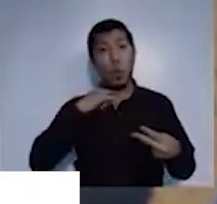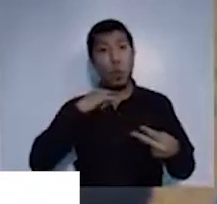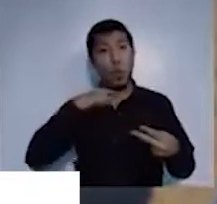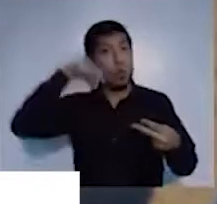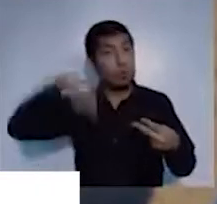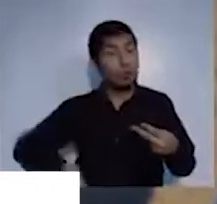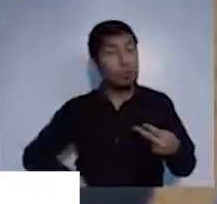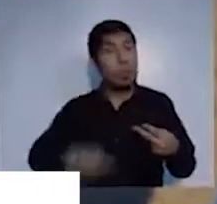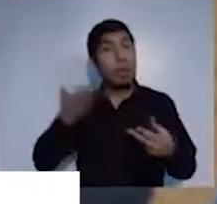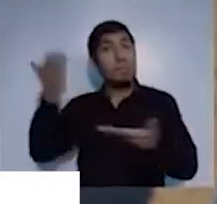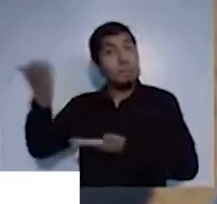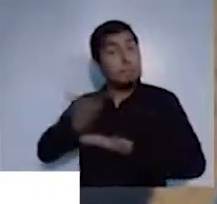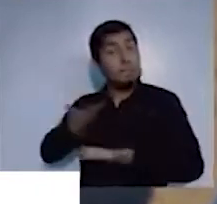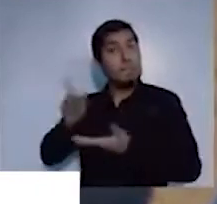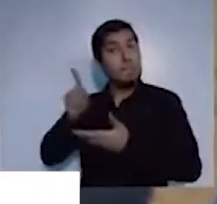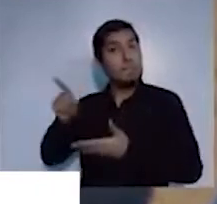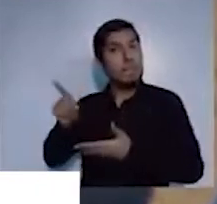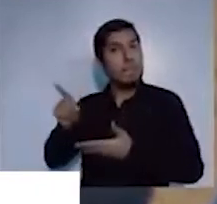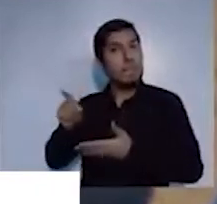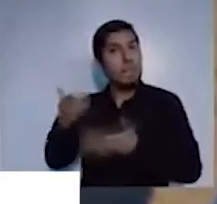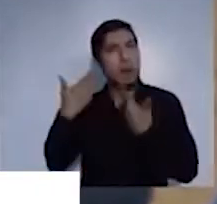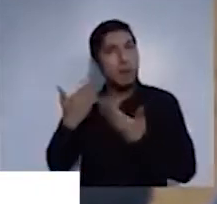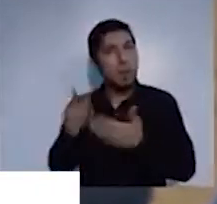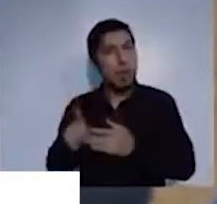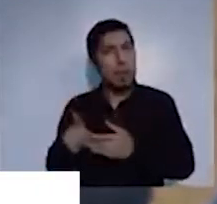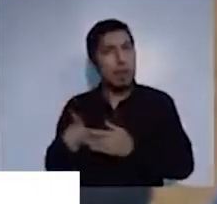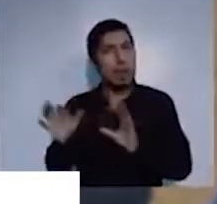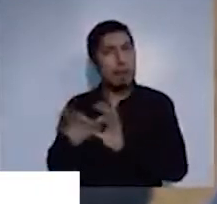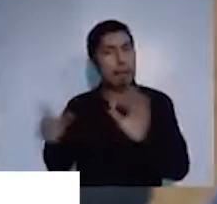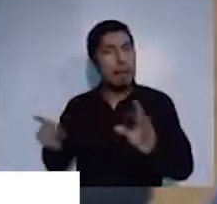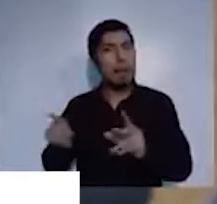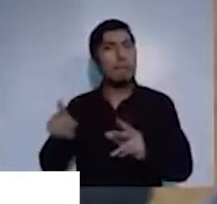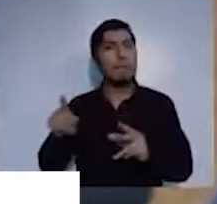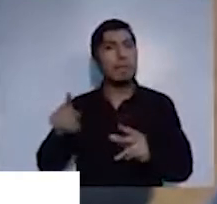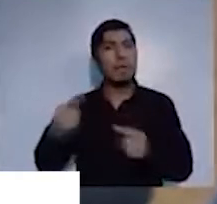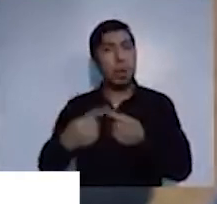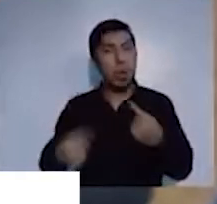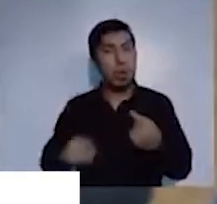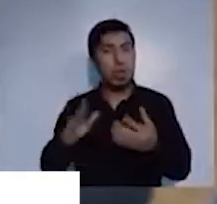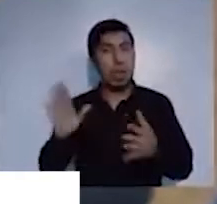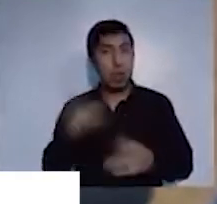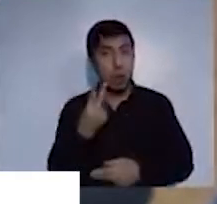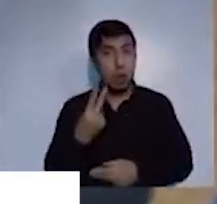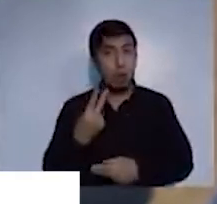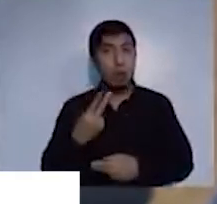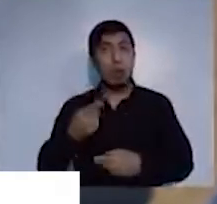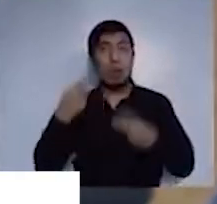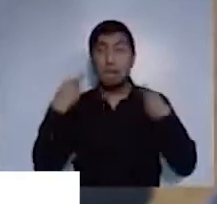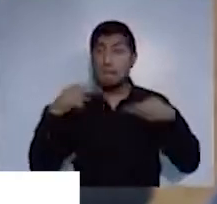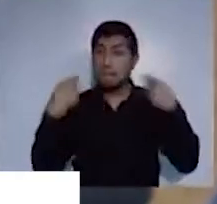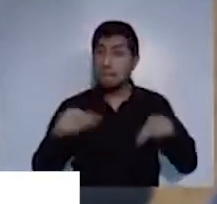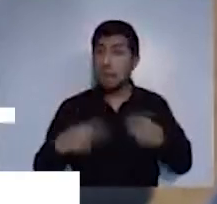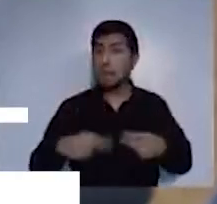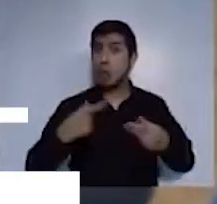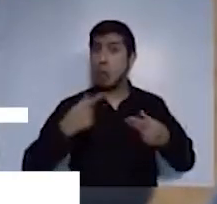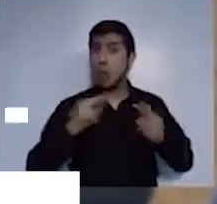que ha solicitado para poder habilitar actividades tipo 2 que tienen que ver principalmente con paseos, galerías